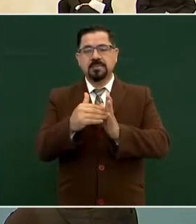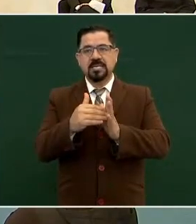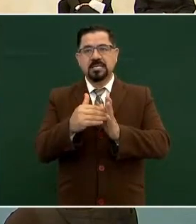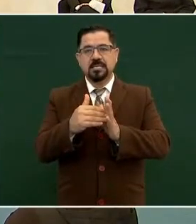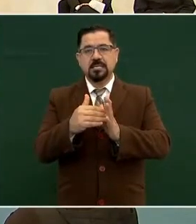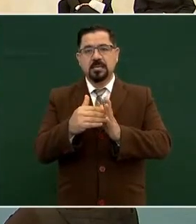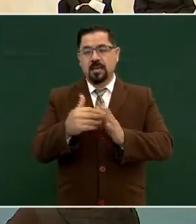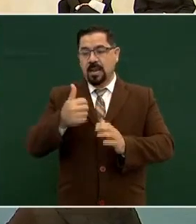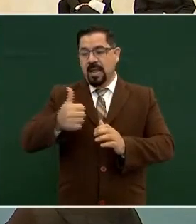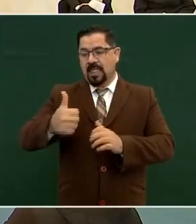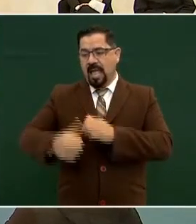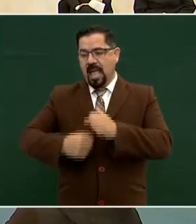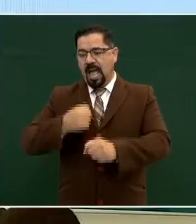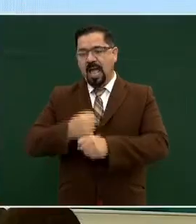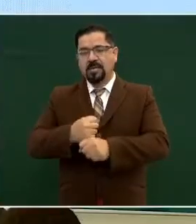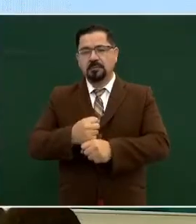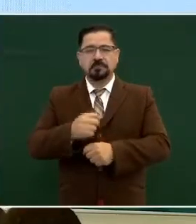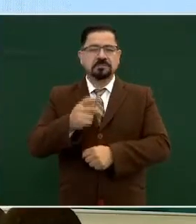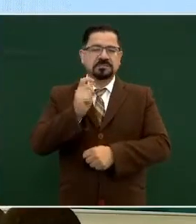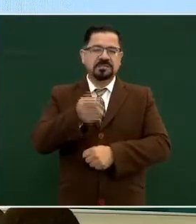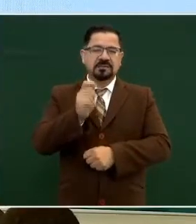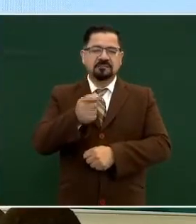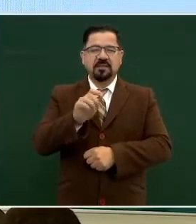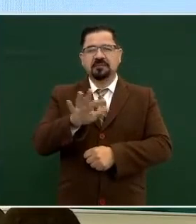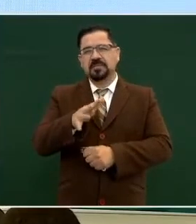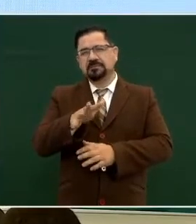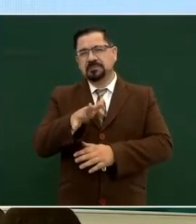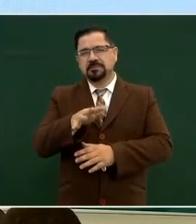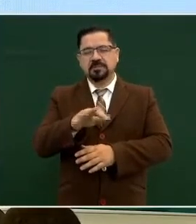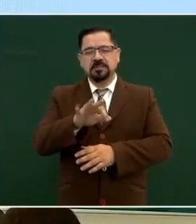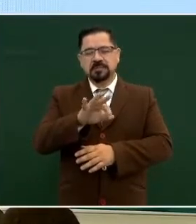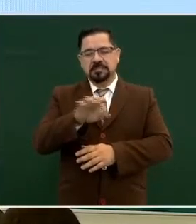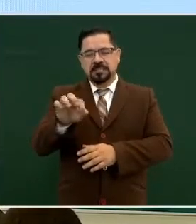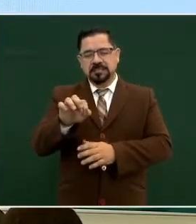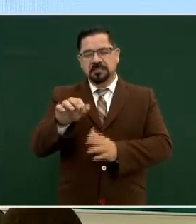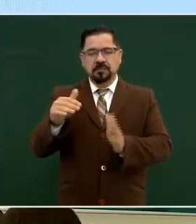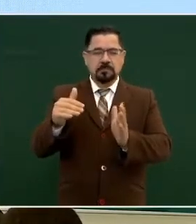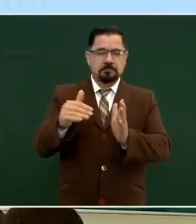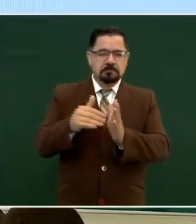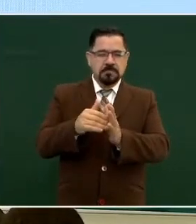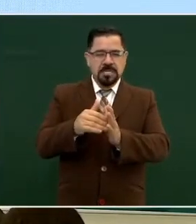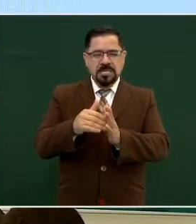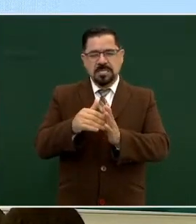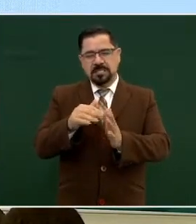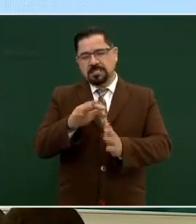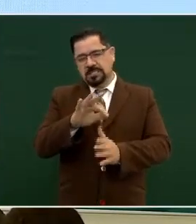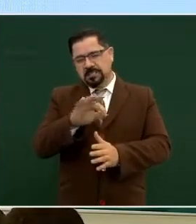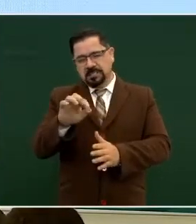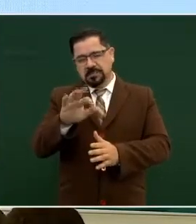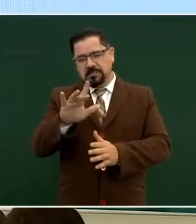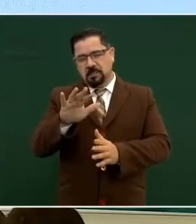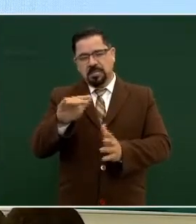al año. Quiere decir que son como 300.000, ¿no? 350.000.